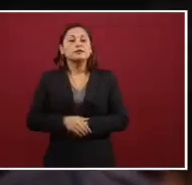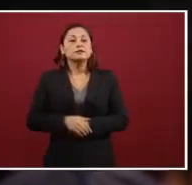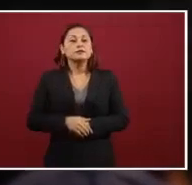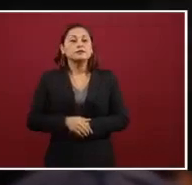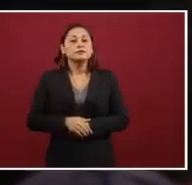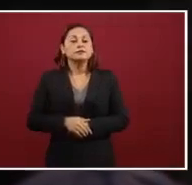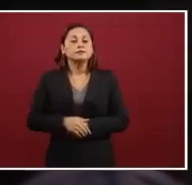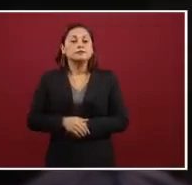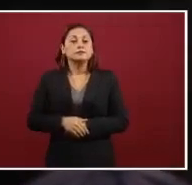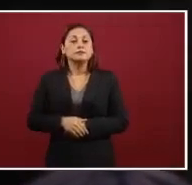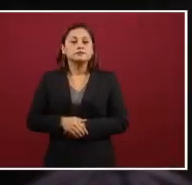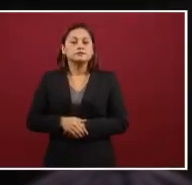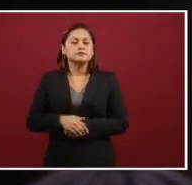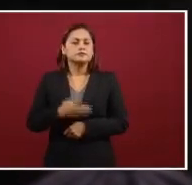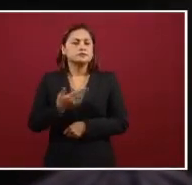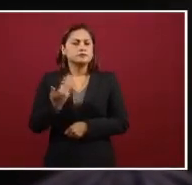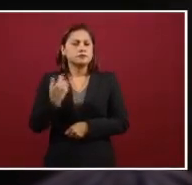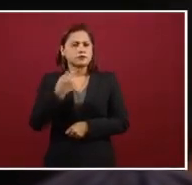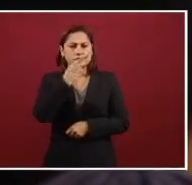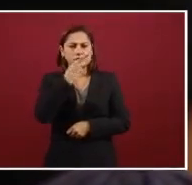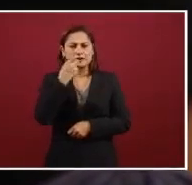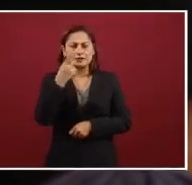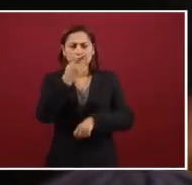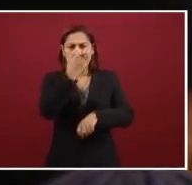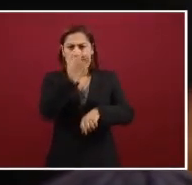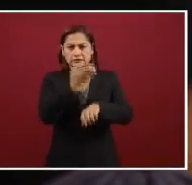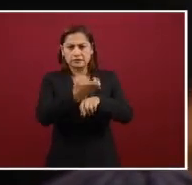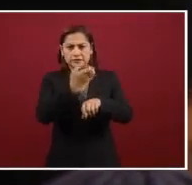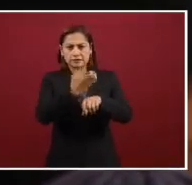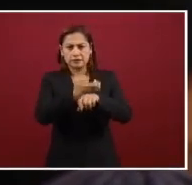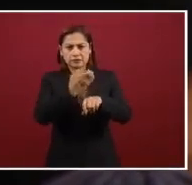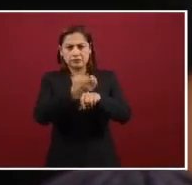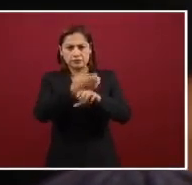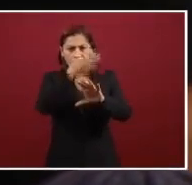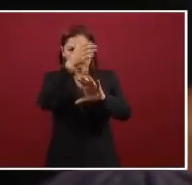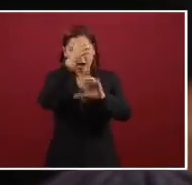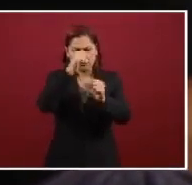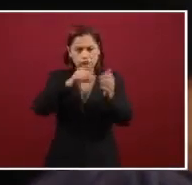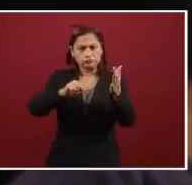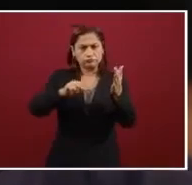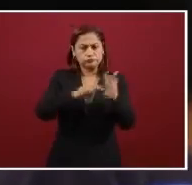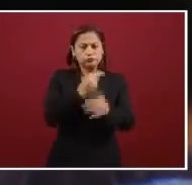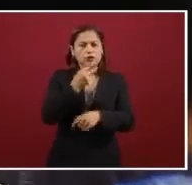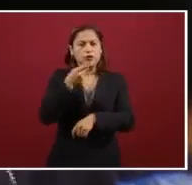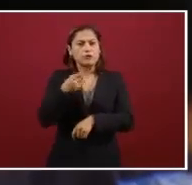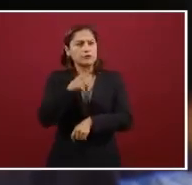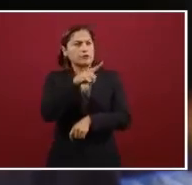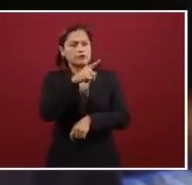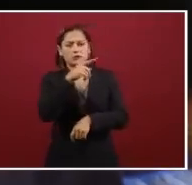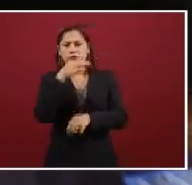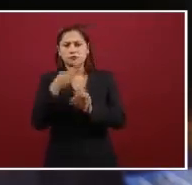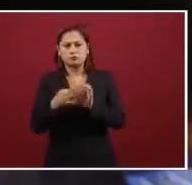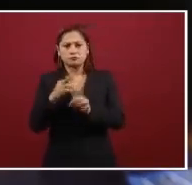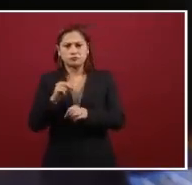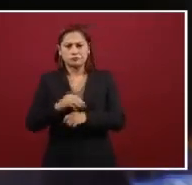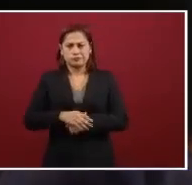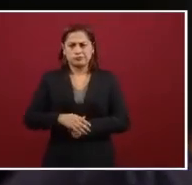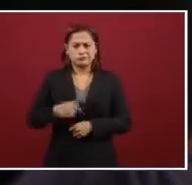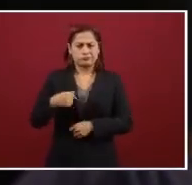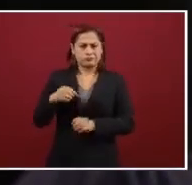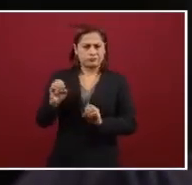Unidos no se comprometió con un acuerdo y no lo está cumpliendo por falta de voluntad. No hemos dicho eso.